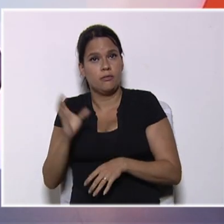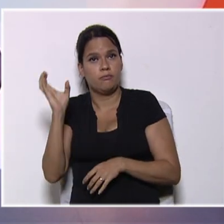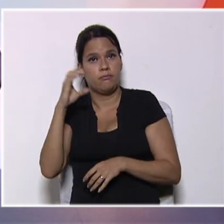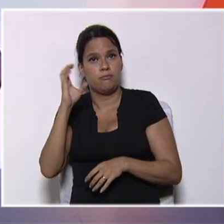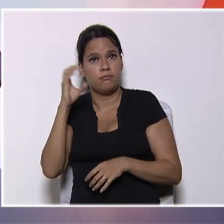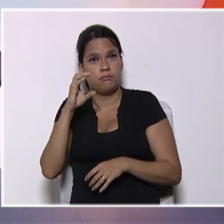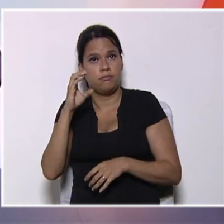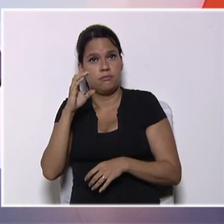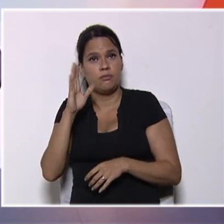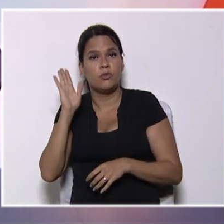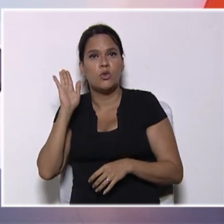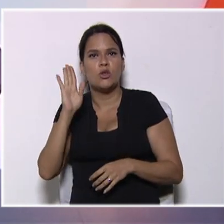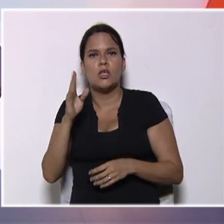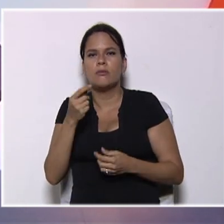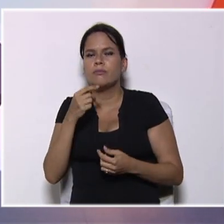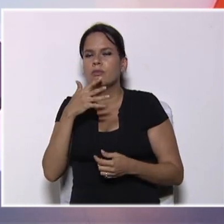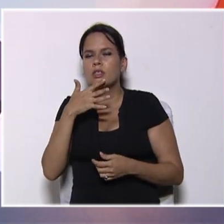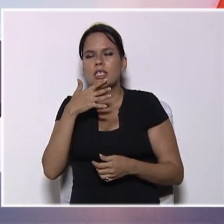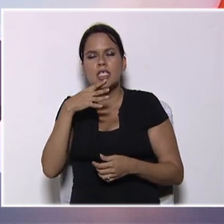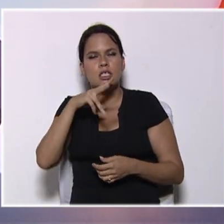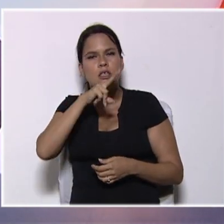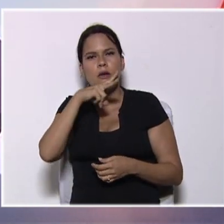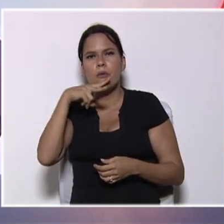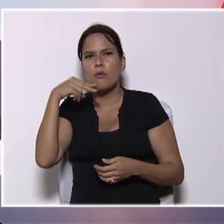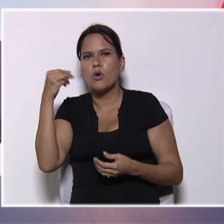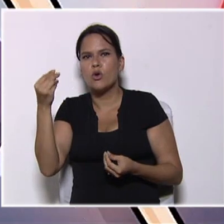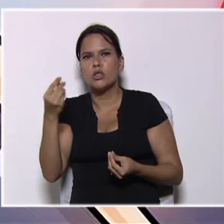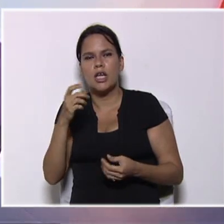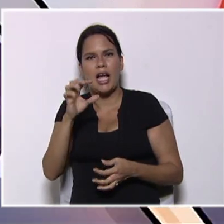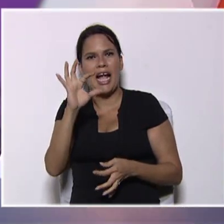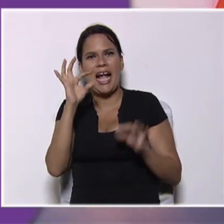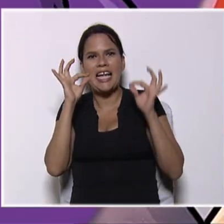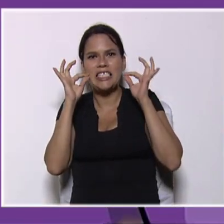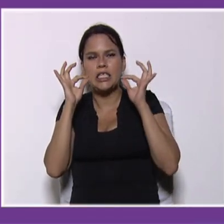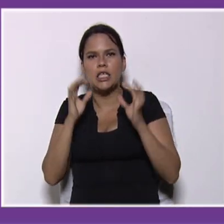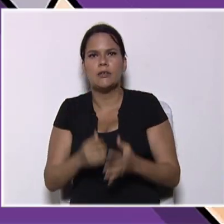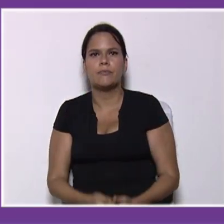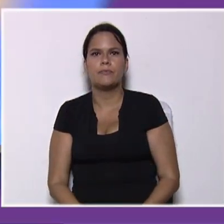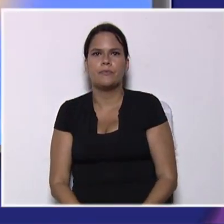nos llegan unas ricas galletas de amor.